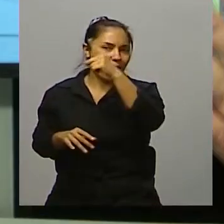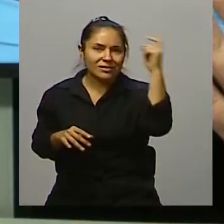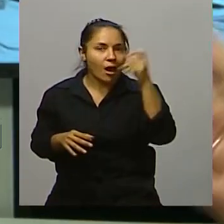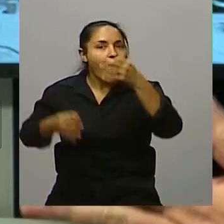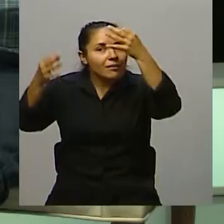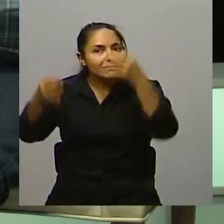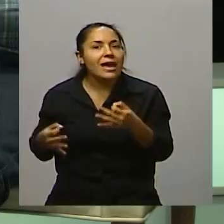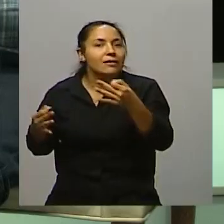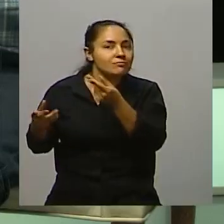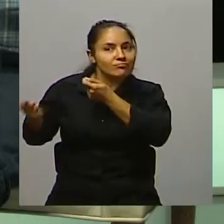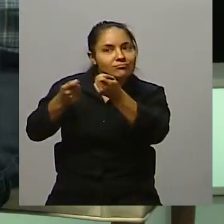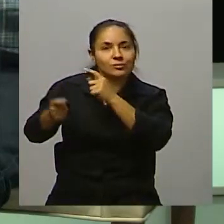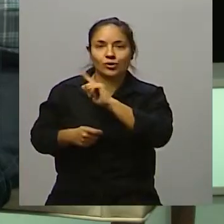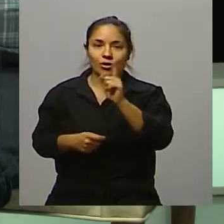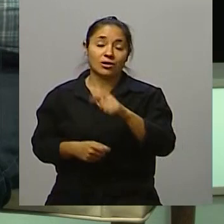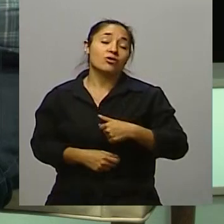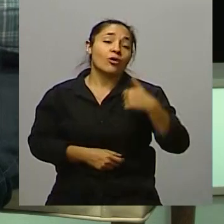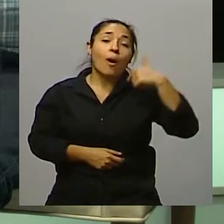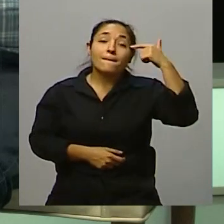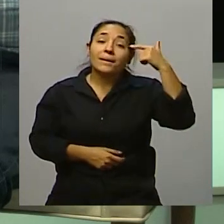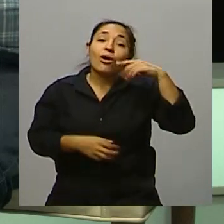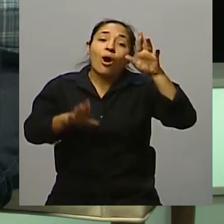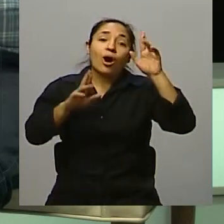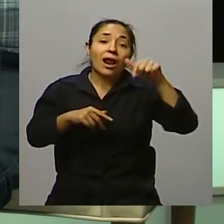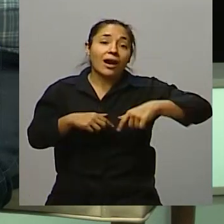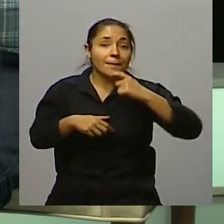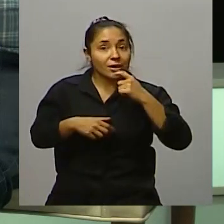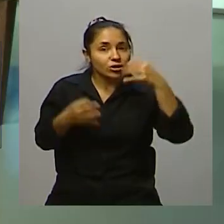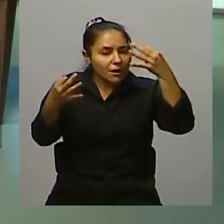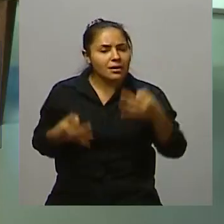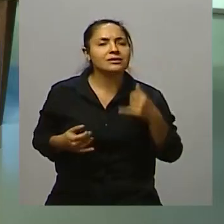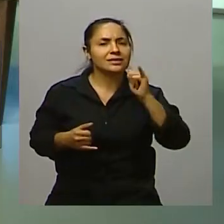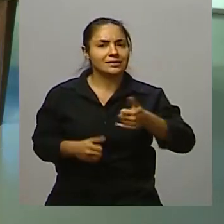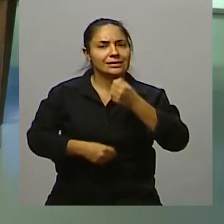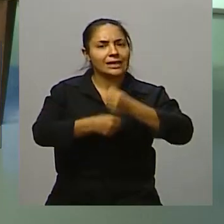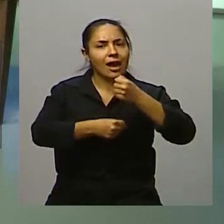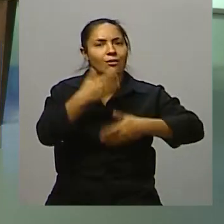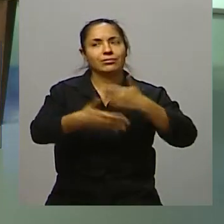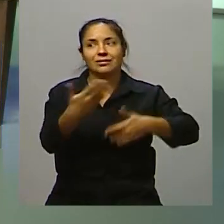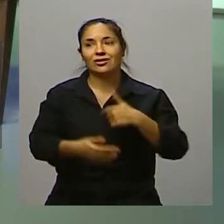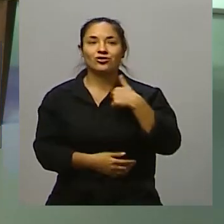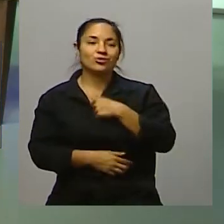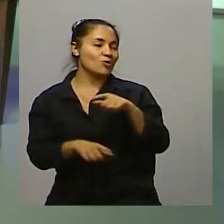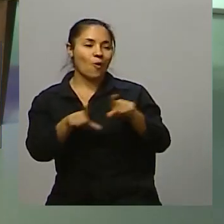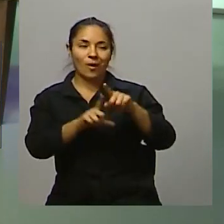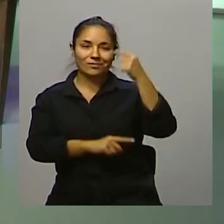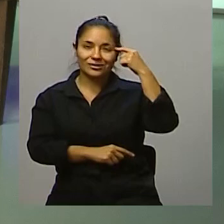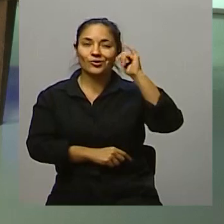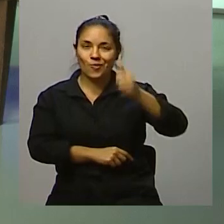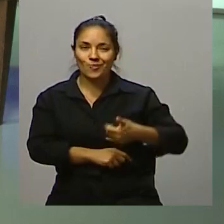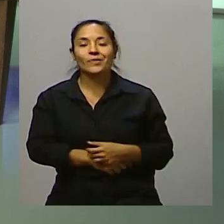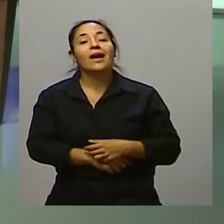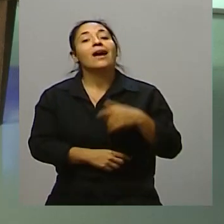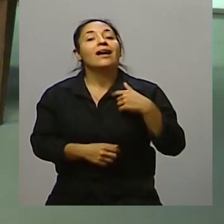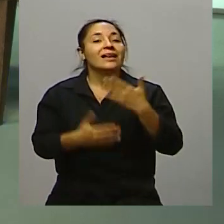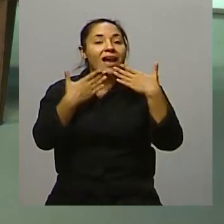Acá yo espero que se use realmente como se debe usar. Yo espero lo mismo. Bueno, nosotros le queríamos agradecer